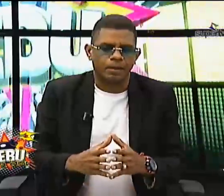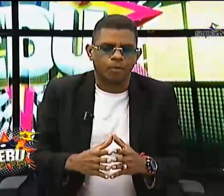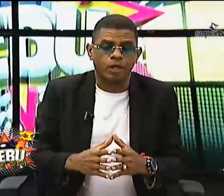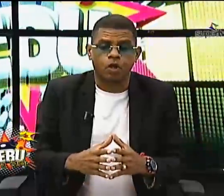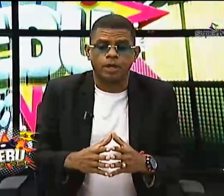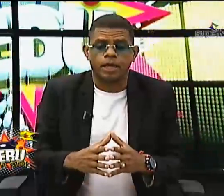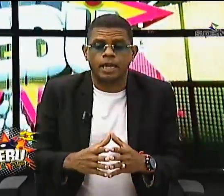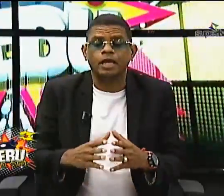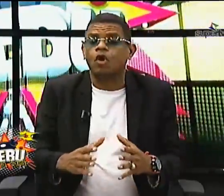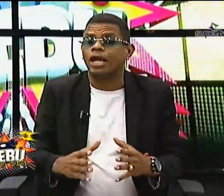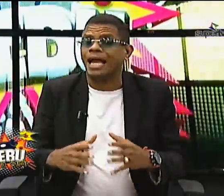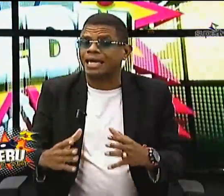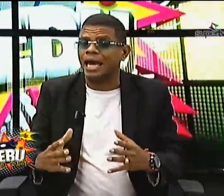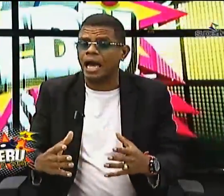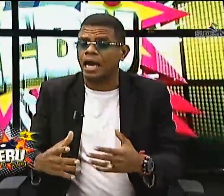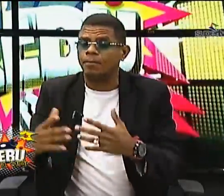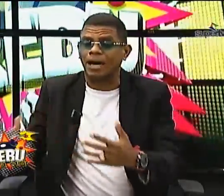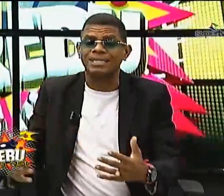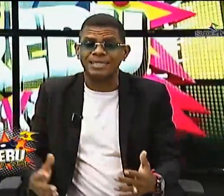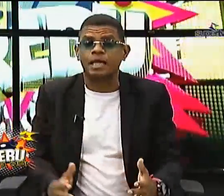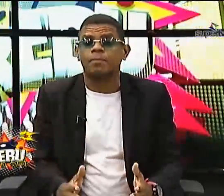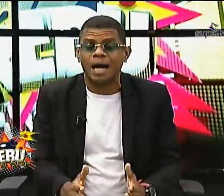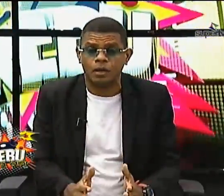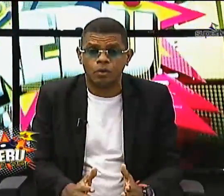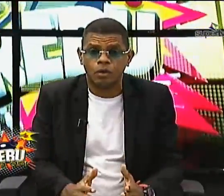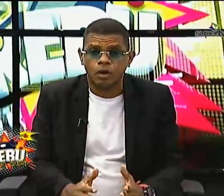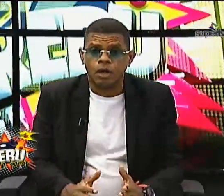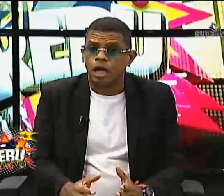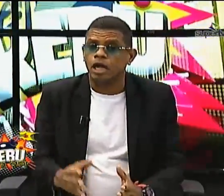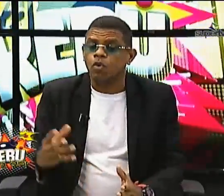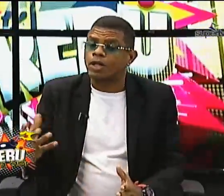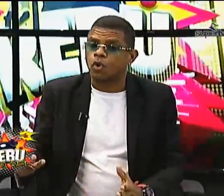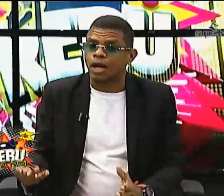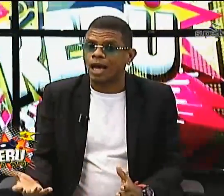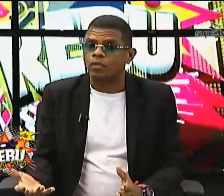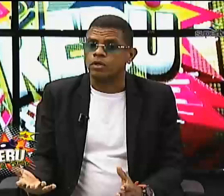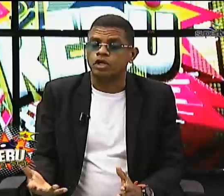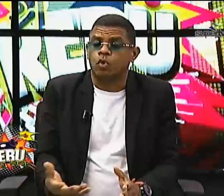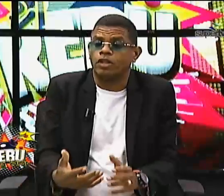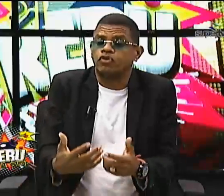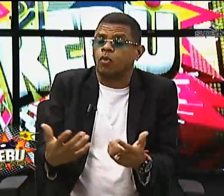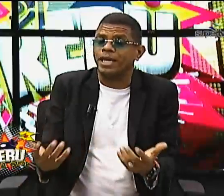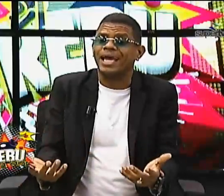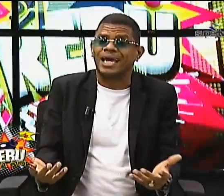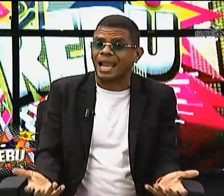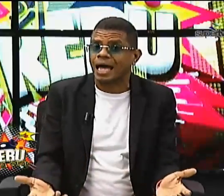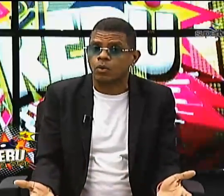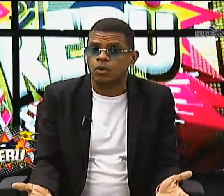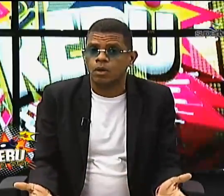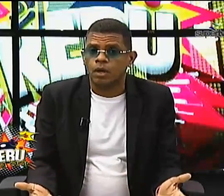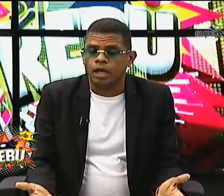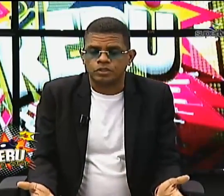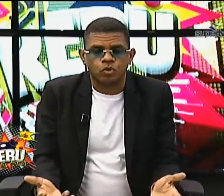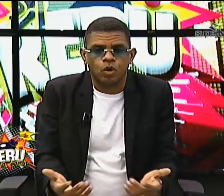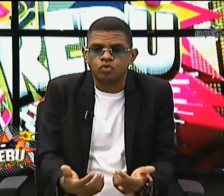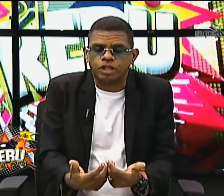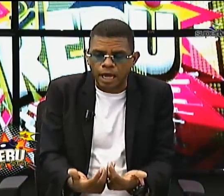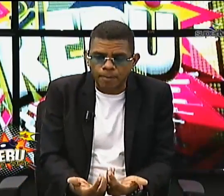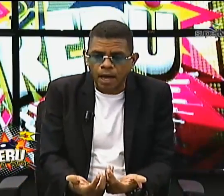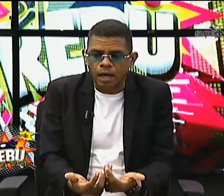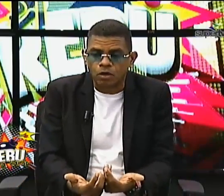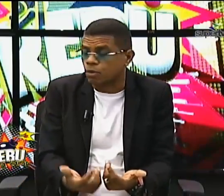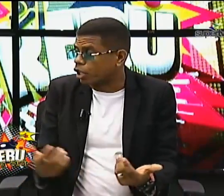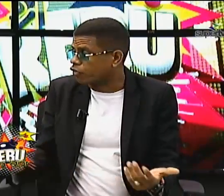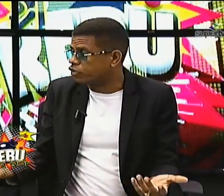principalmente República Dominicana, y lo que le aquejan al país hermano, él lo ha tocado y lo ha dicho bien claro. Eso no es un